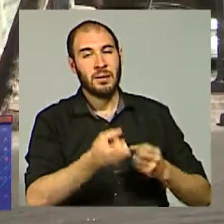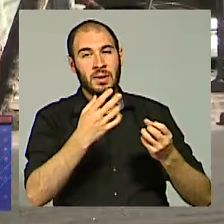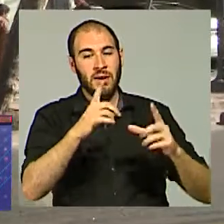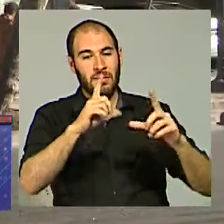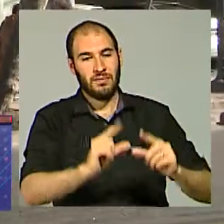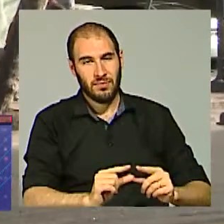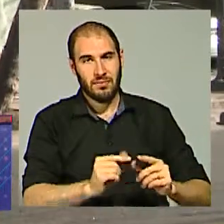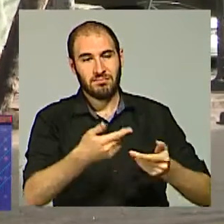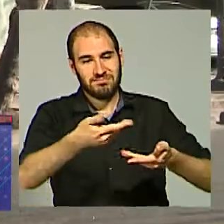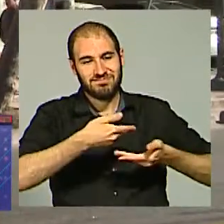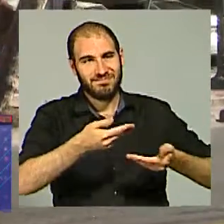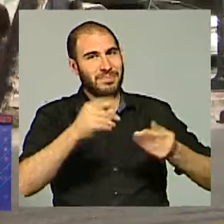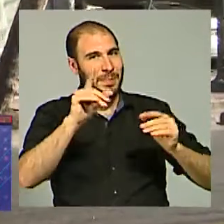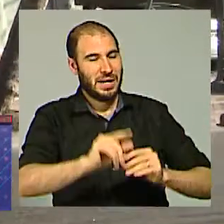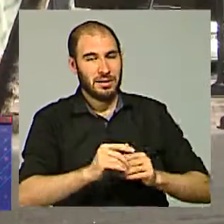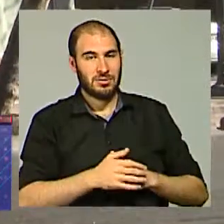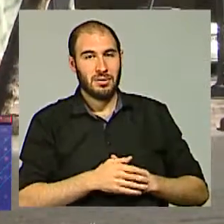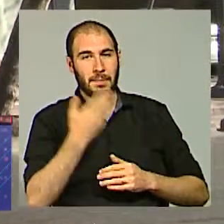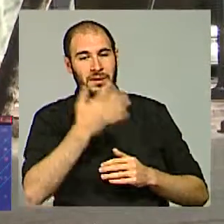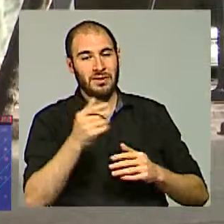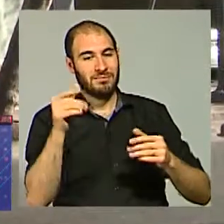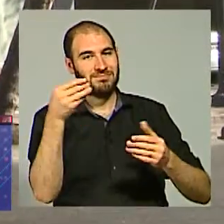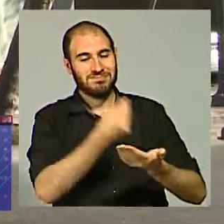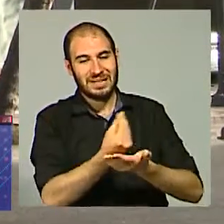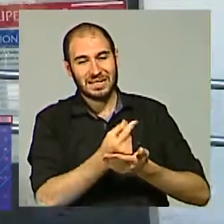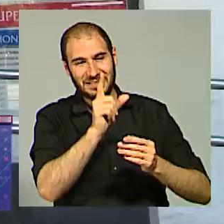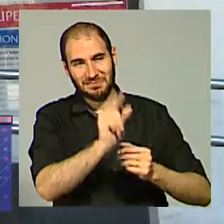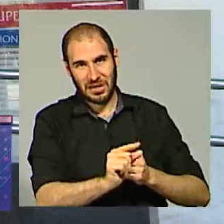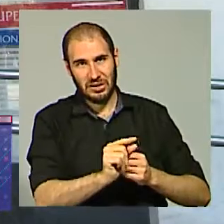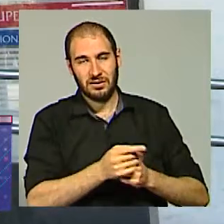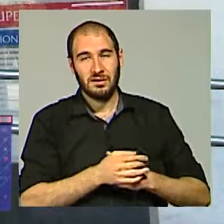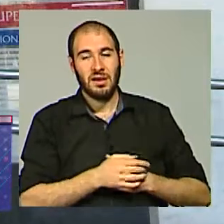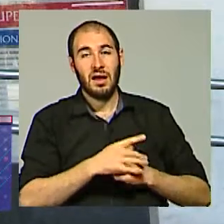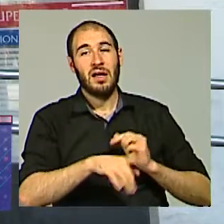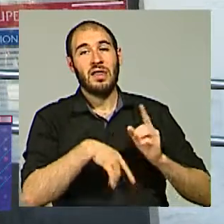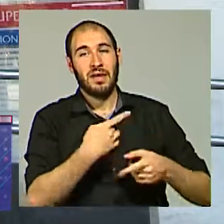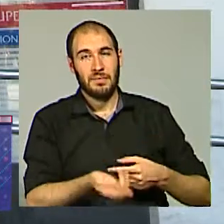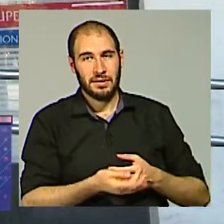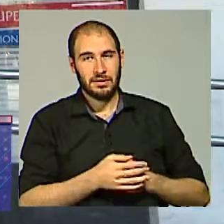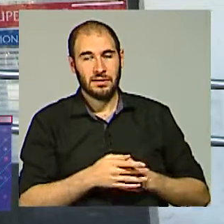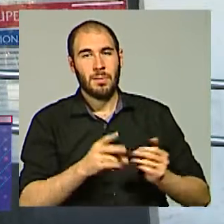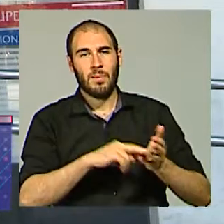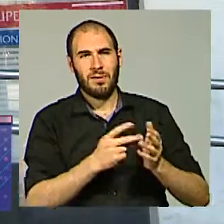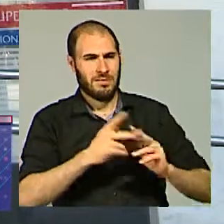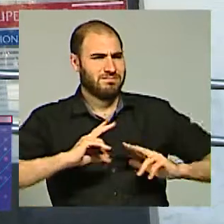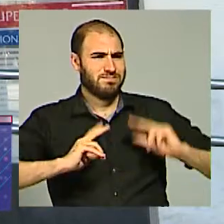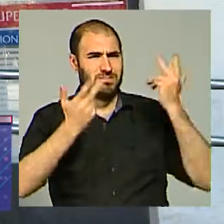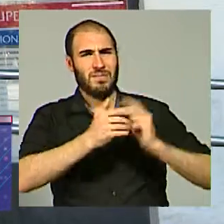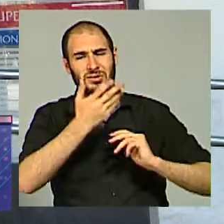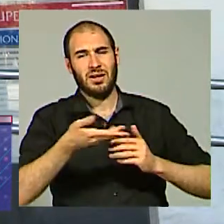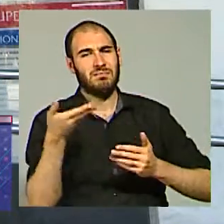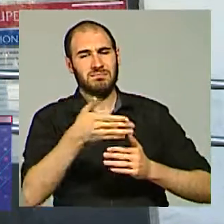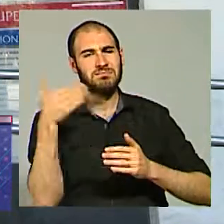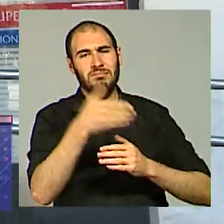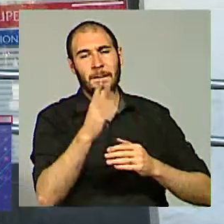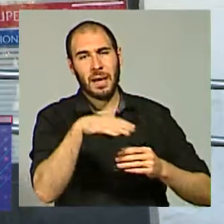disminuir la atención va a haber menor cantidad de personal a la hora atender el público y esto va a de algún modo a generar malestar en los los clientes